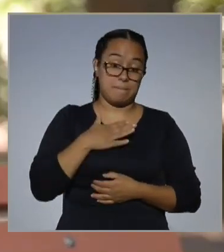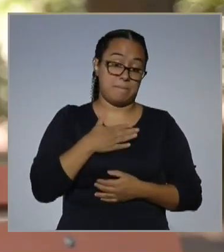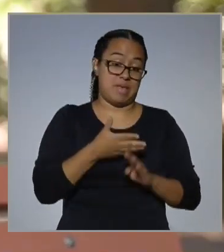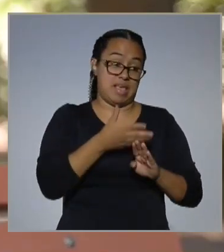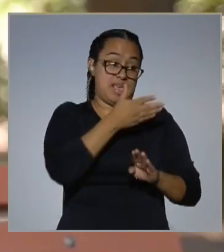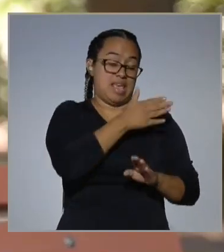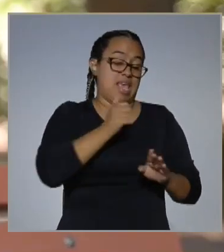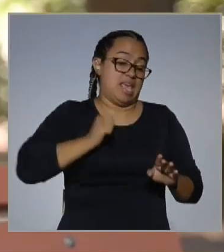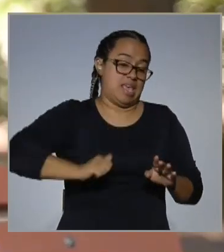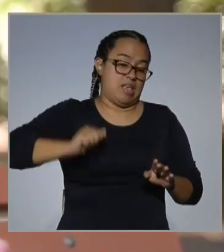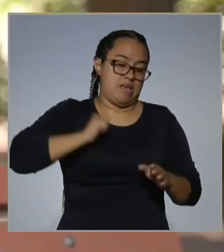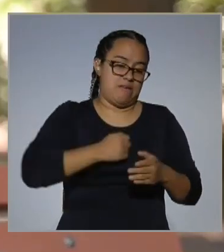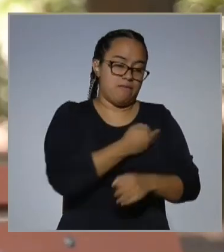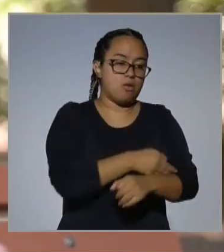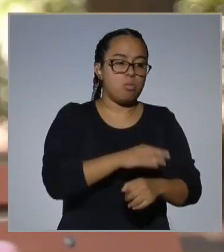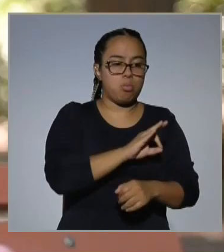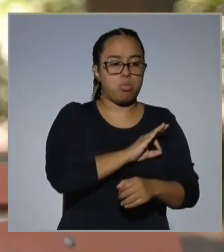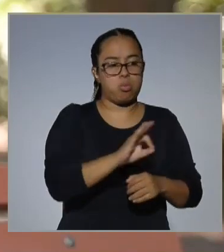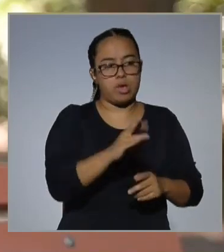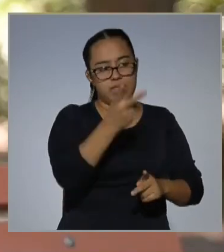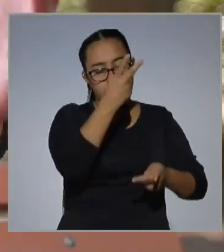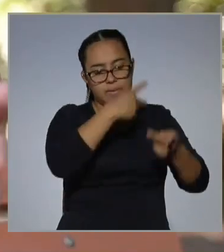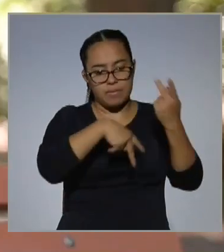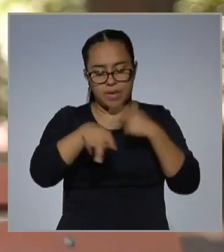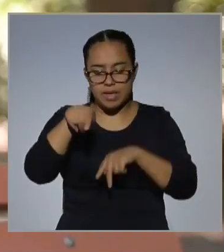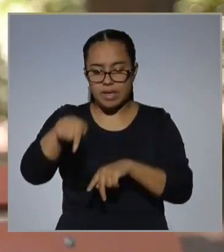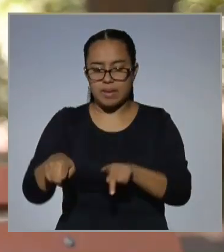ancestros puedan venir